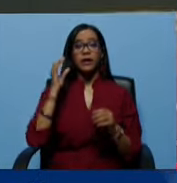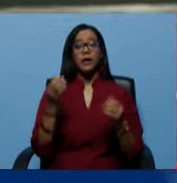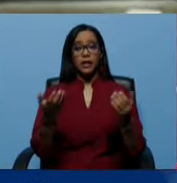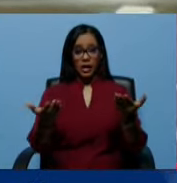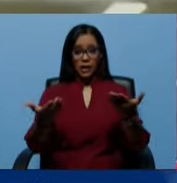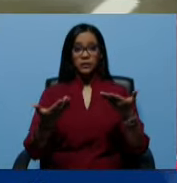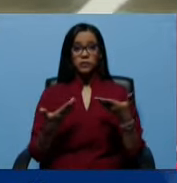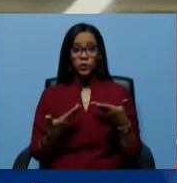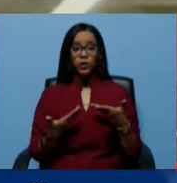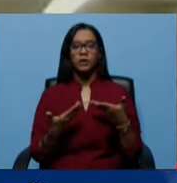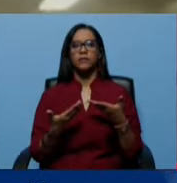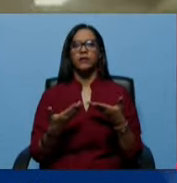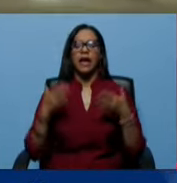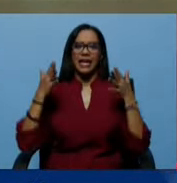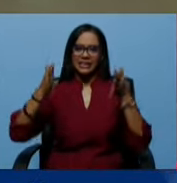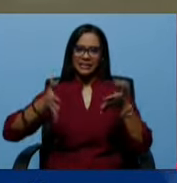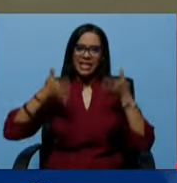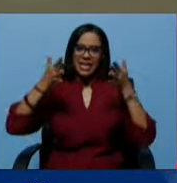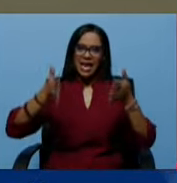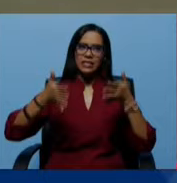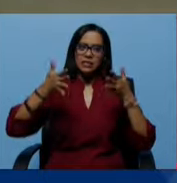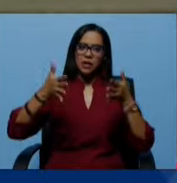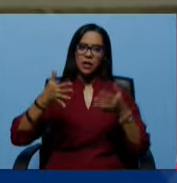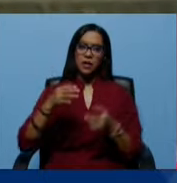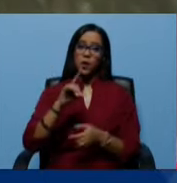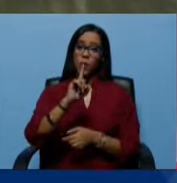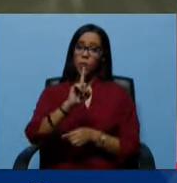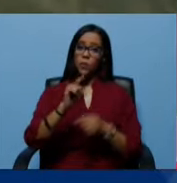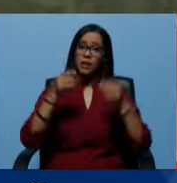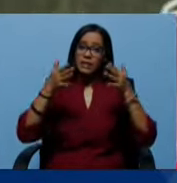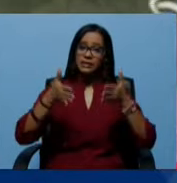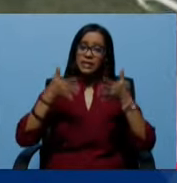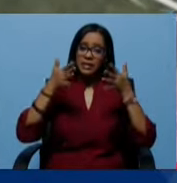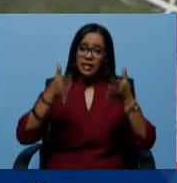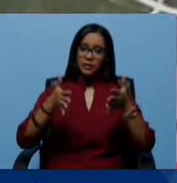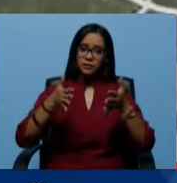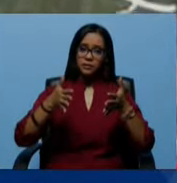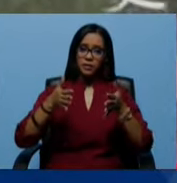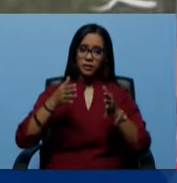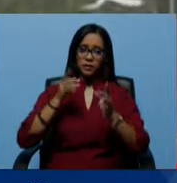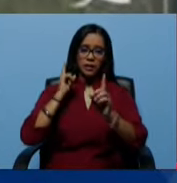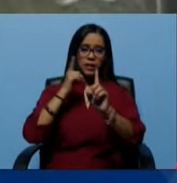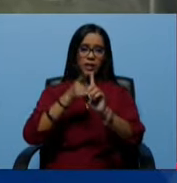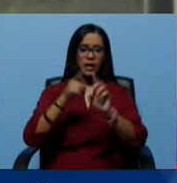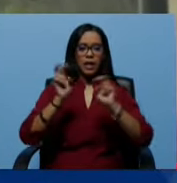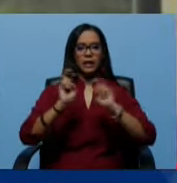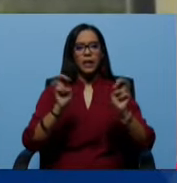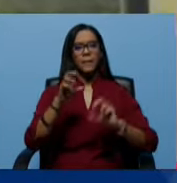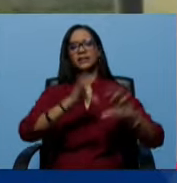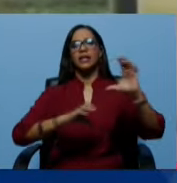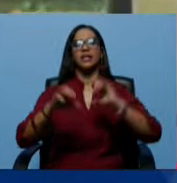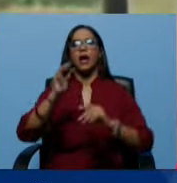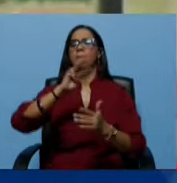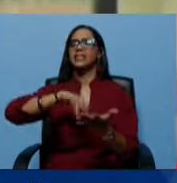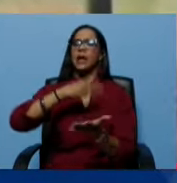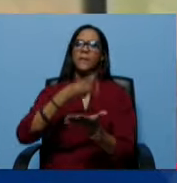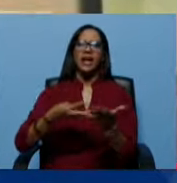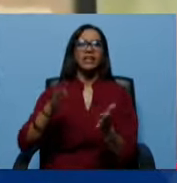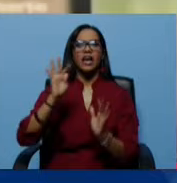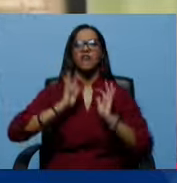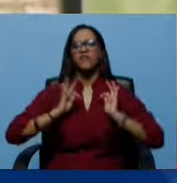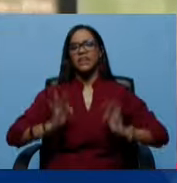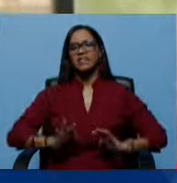la enseñanza. Una enseñanza dirigida al tema científico, matemática, física,